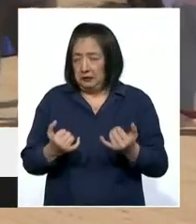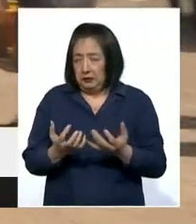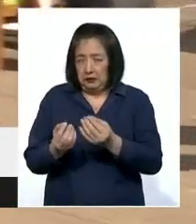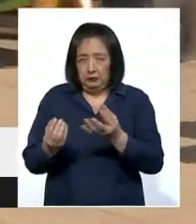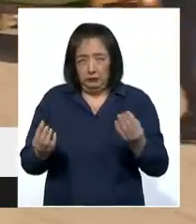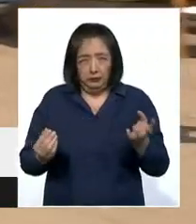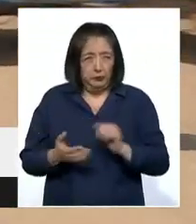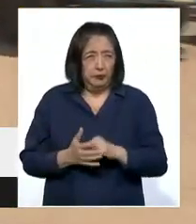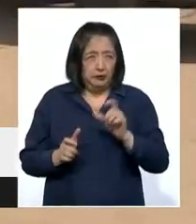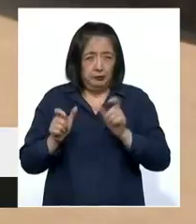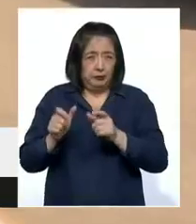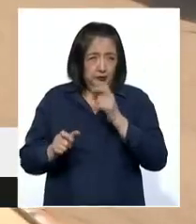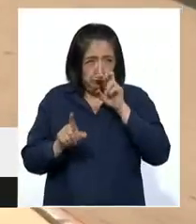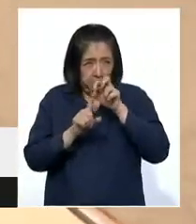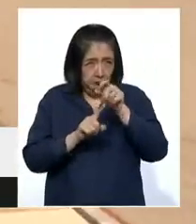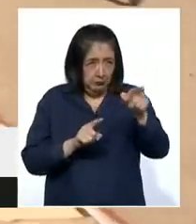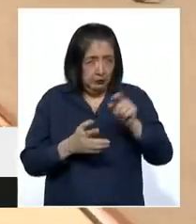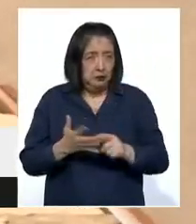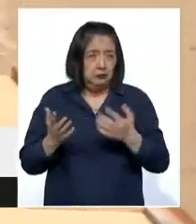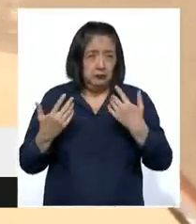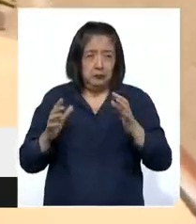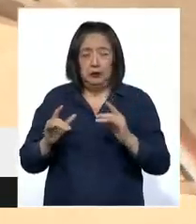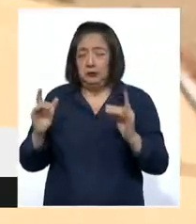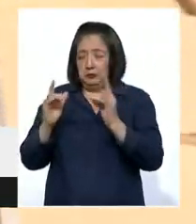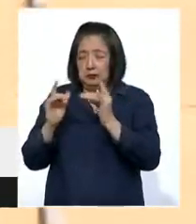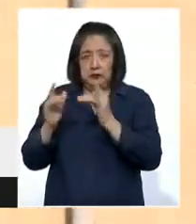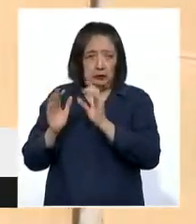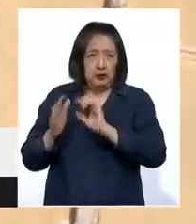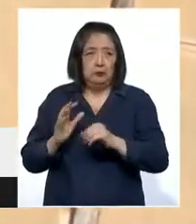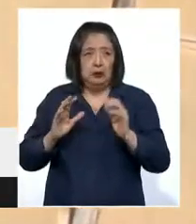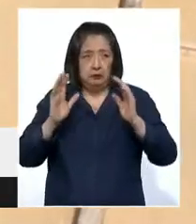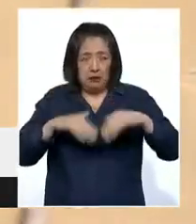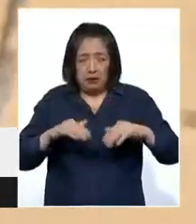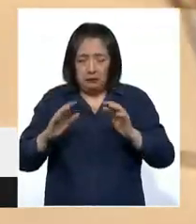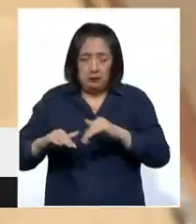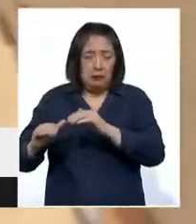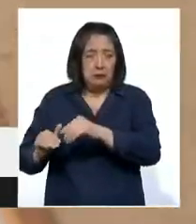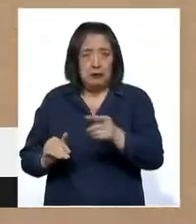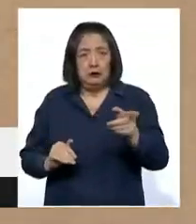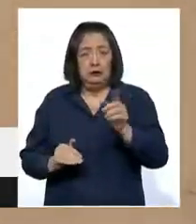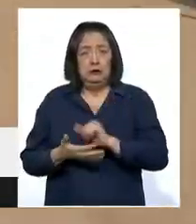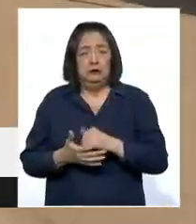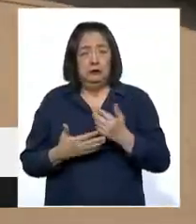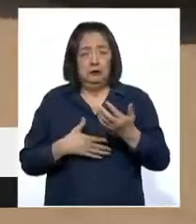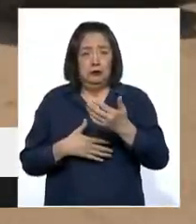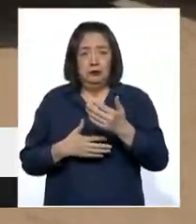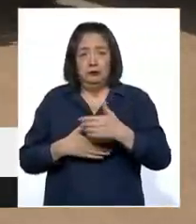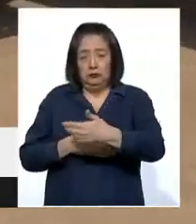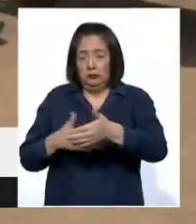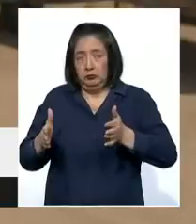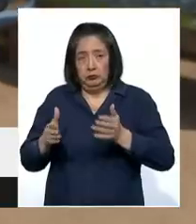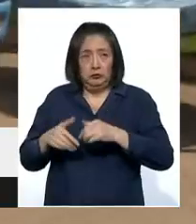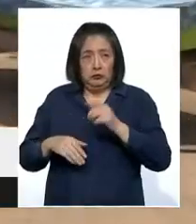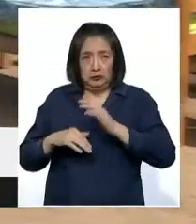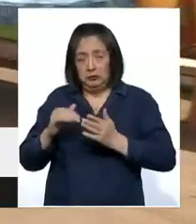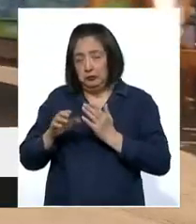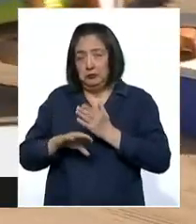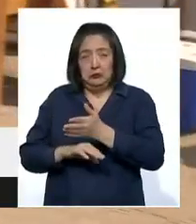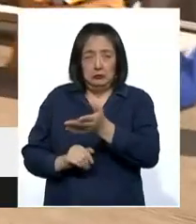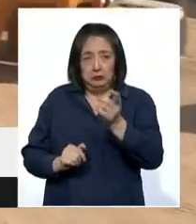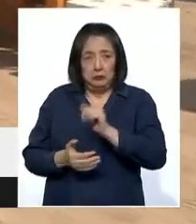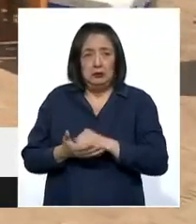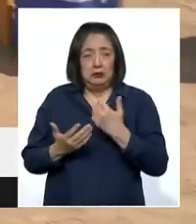muchos casos de vecinos como ven miren han sacado sus catres sus camas han ido desarmando estos módulos de material